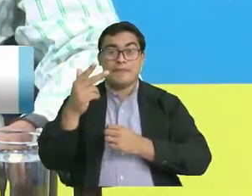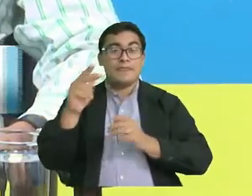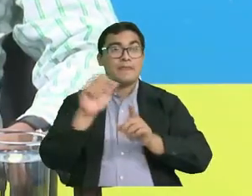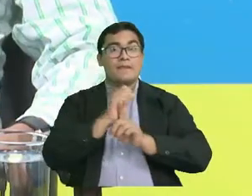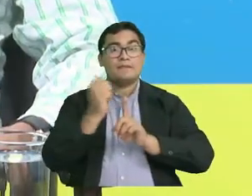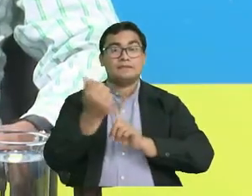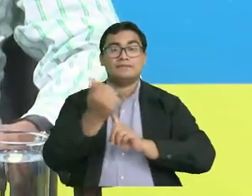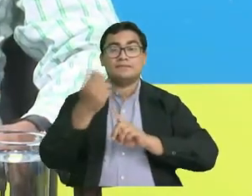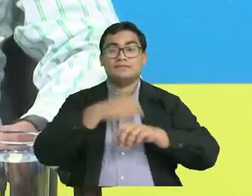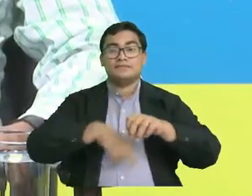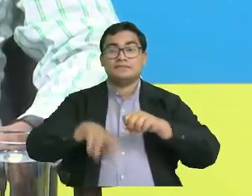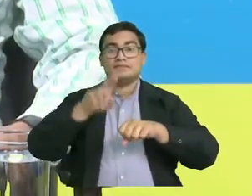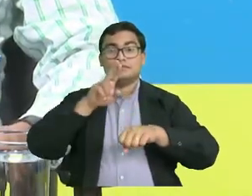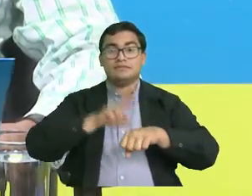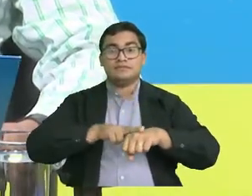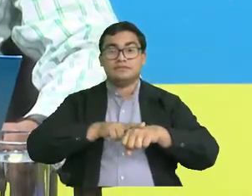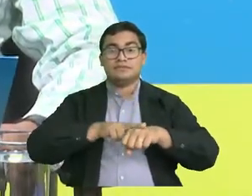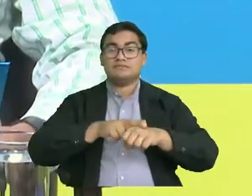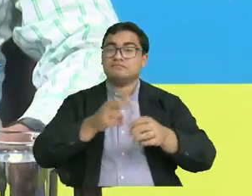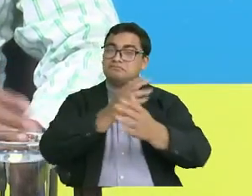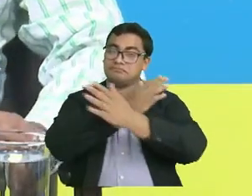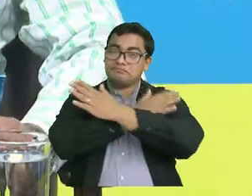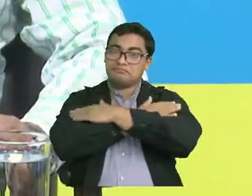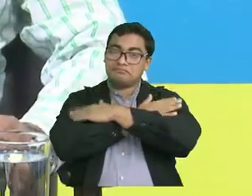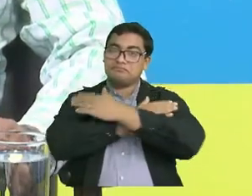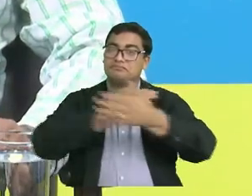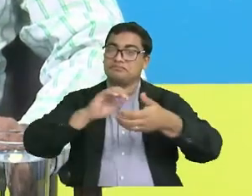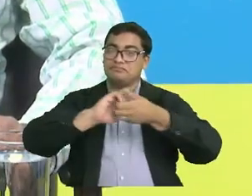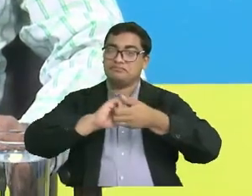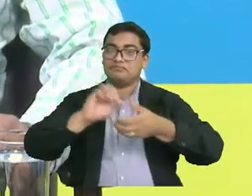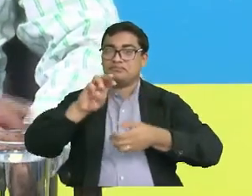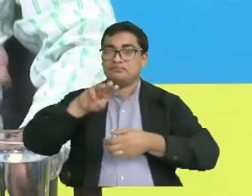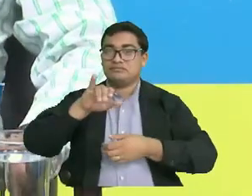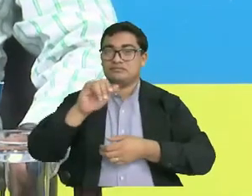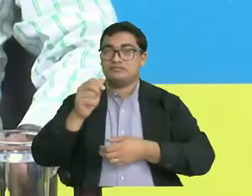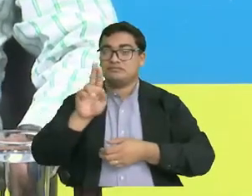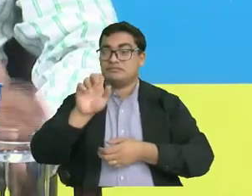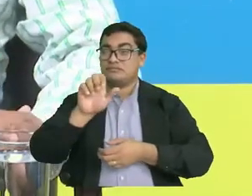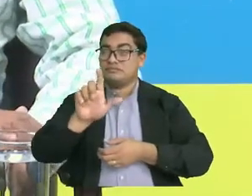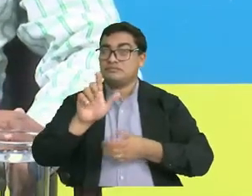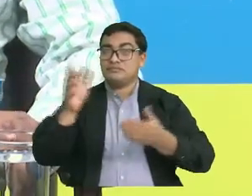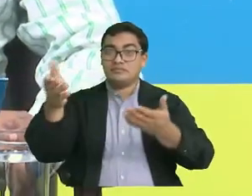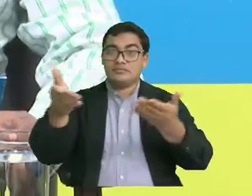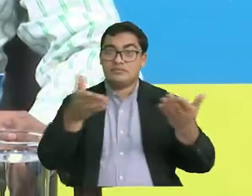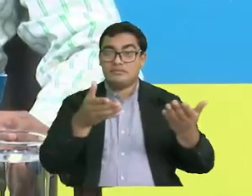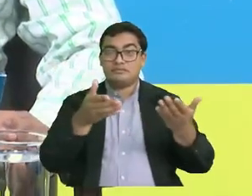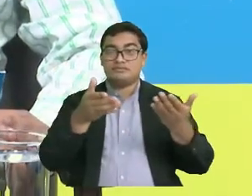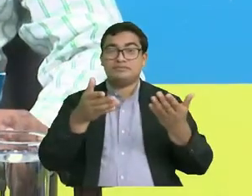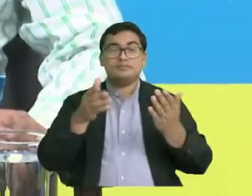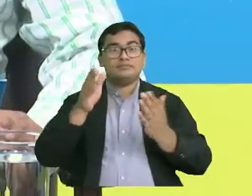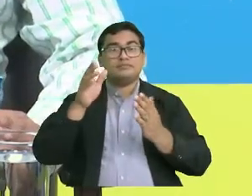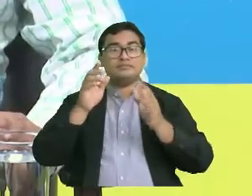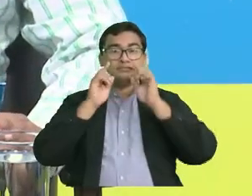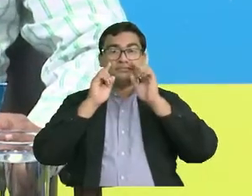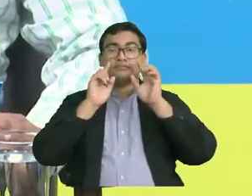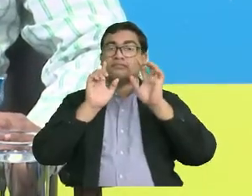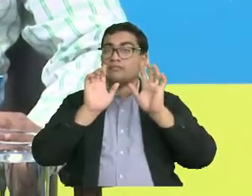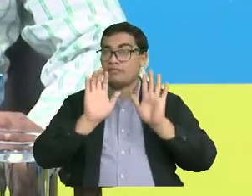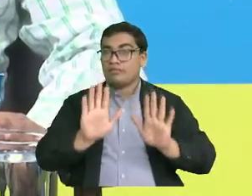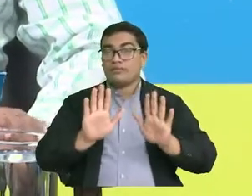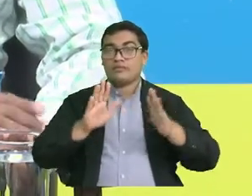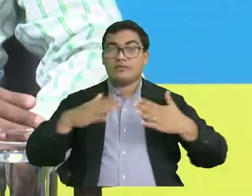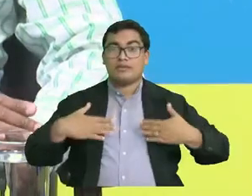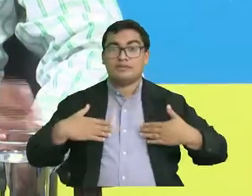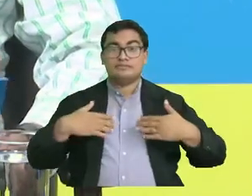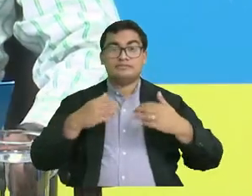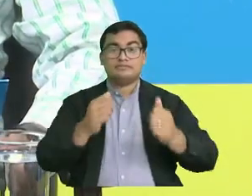parlamentario, el canal de la Asamblea Nacional. Les saluda a su amigo Miguel Carranza Mena y les doy la bienvenida a Prevenir es